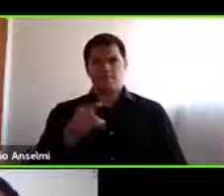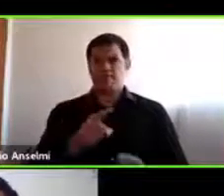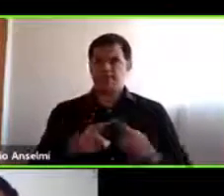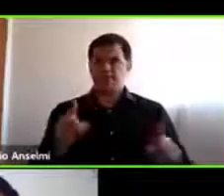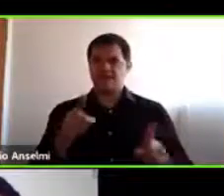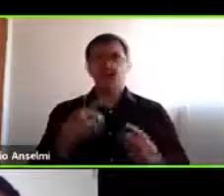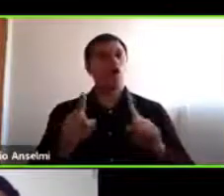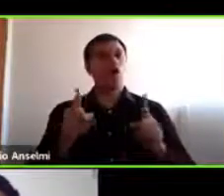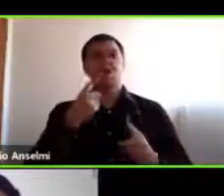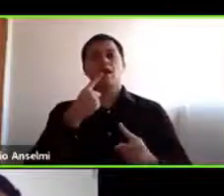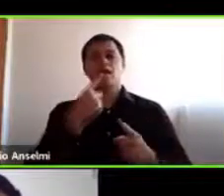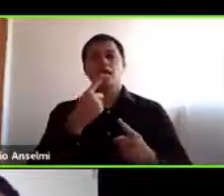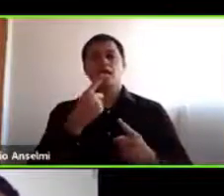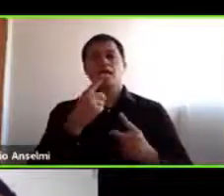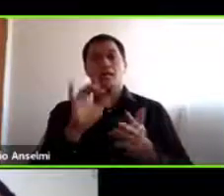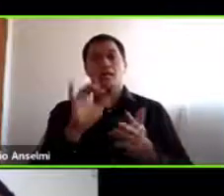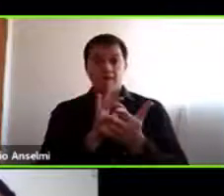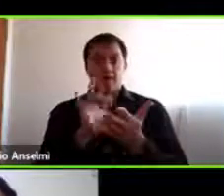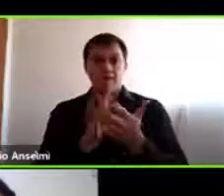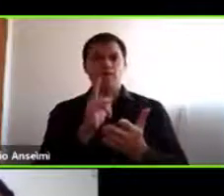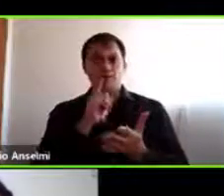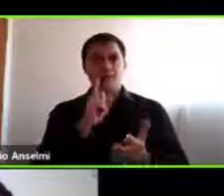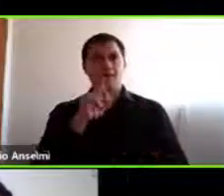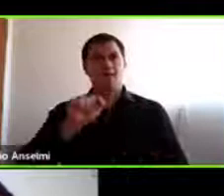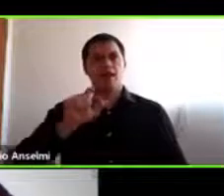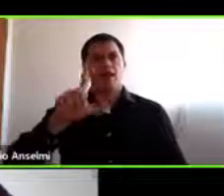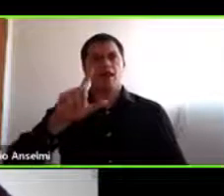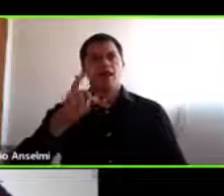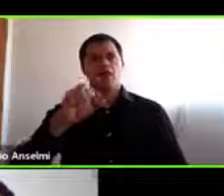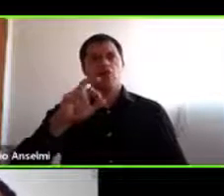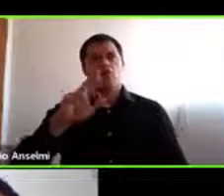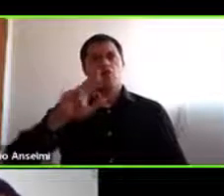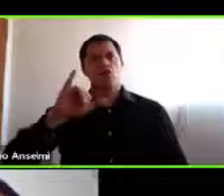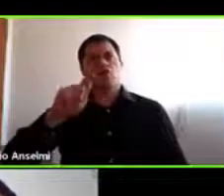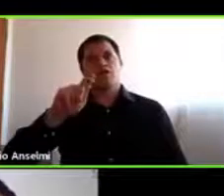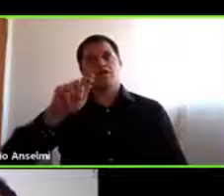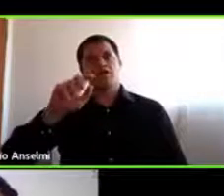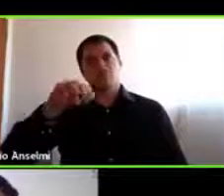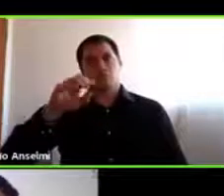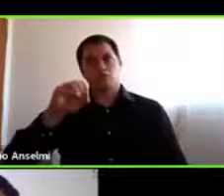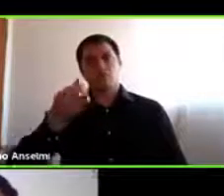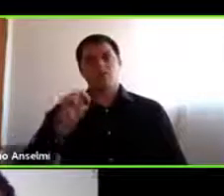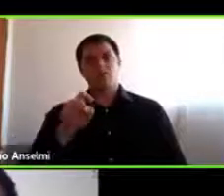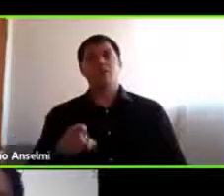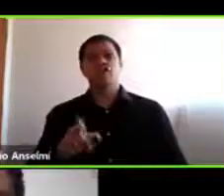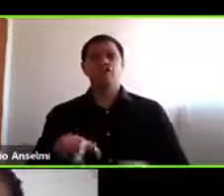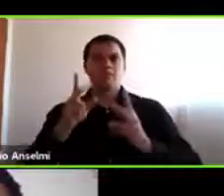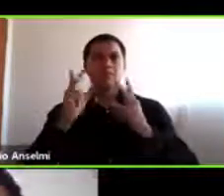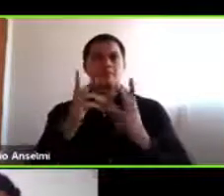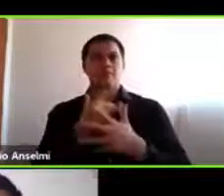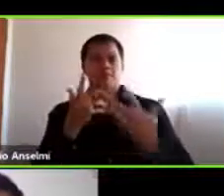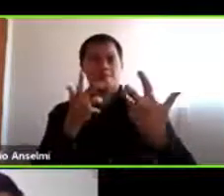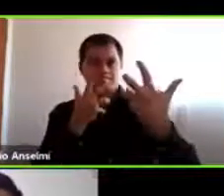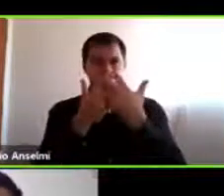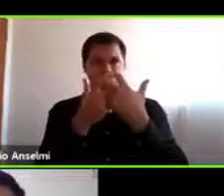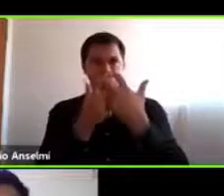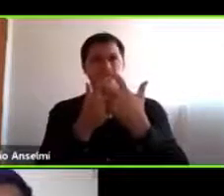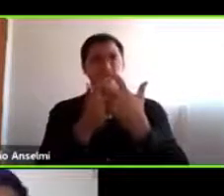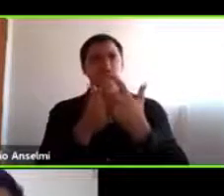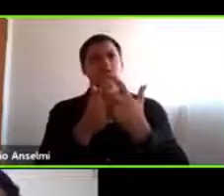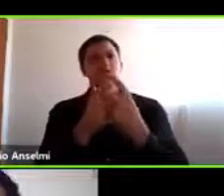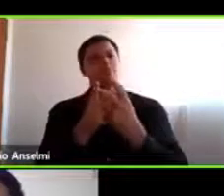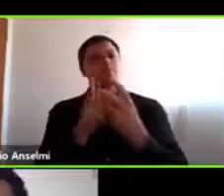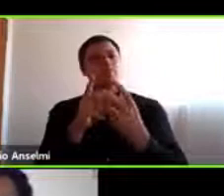este algoritmo a la base que posibilita que se vaya ajustando de forma autónoma el desempeño del niño en ese sentido entonces por eso fue muy